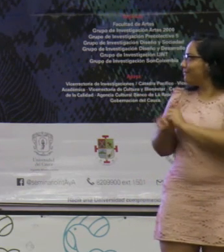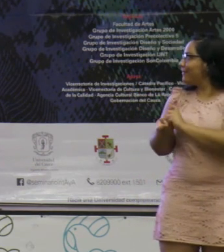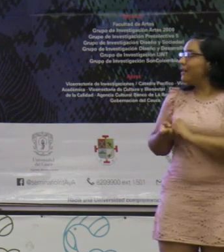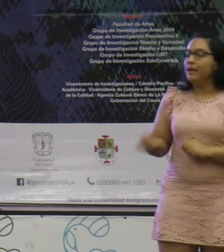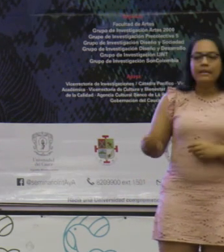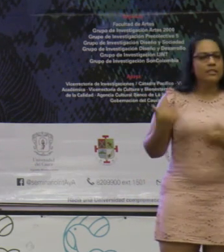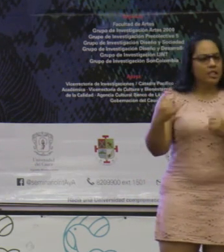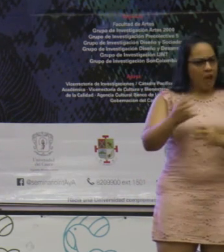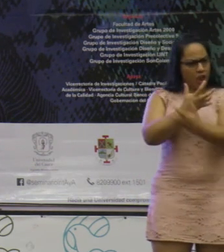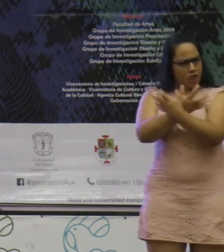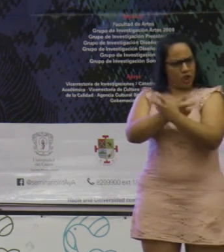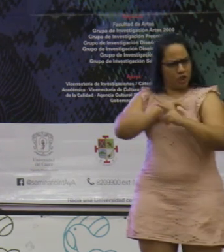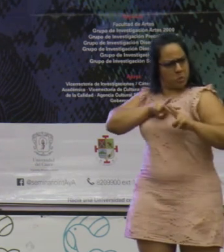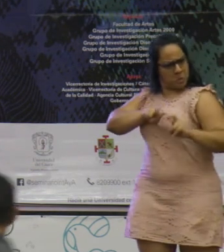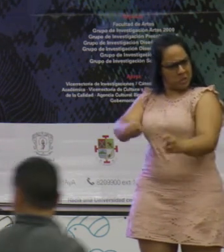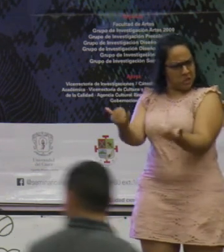Científicamente rastreable.